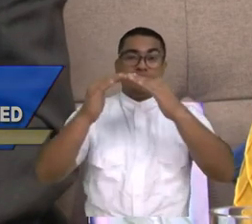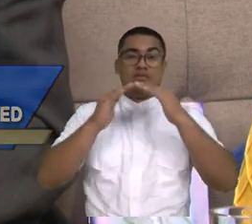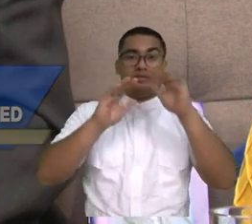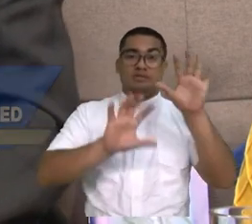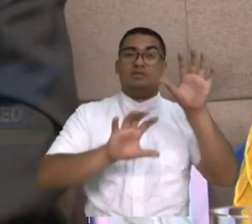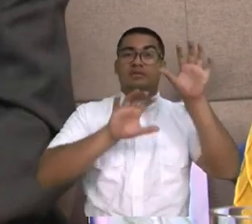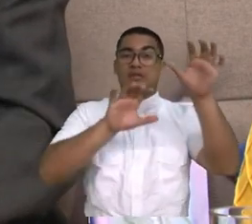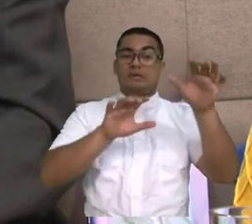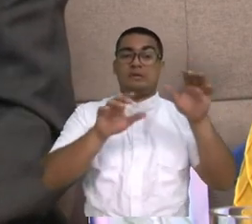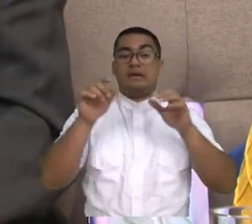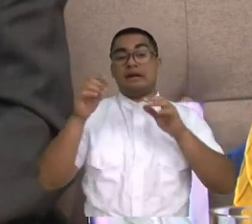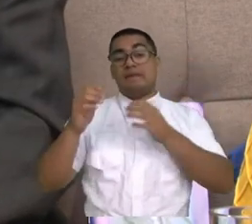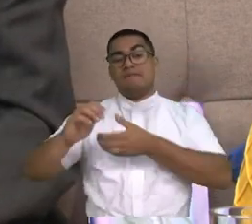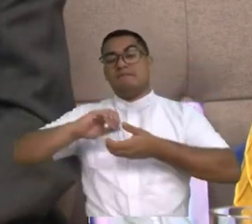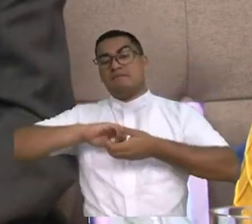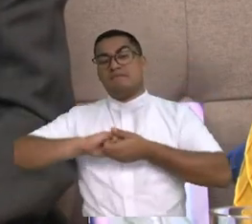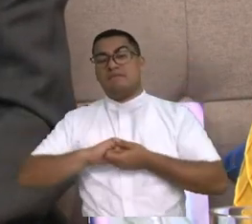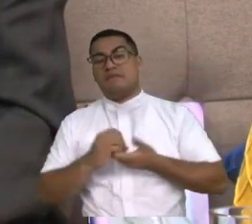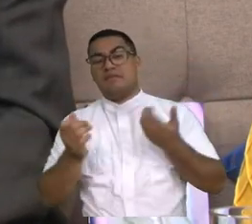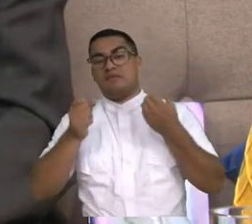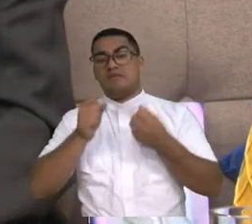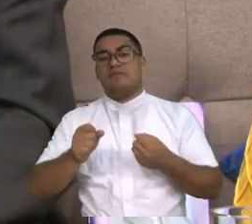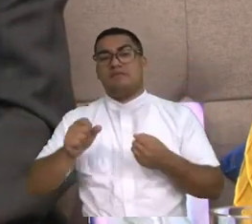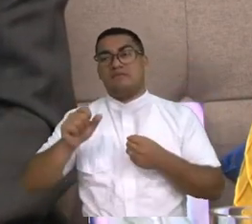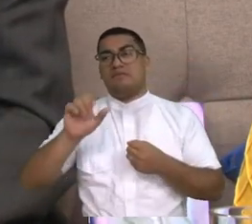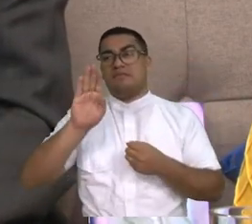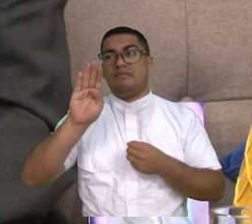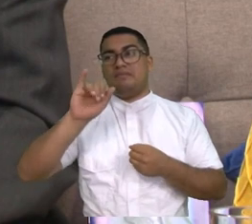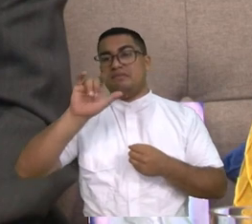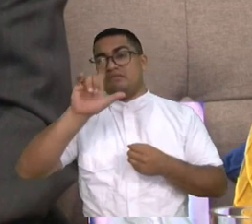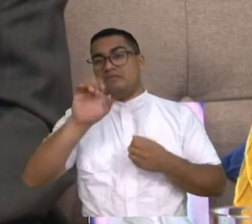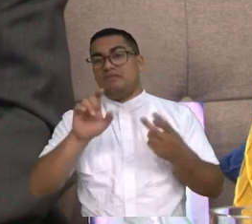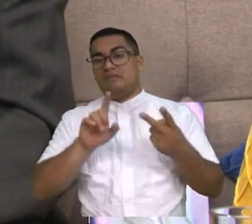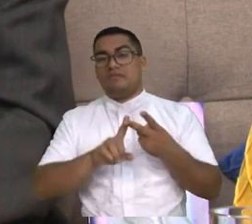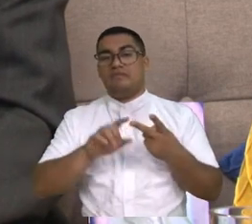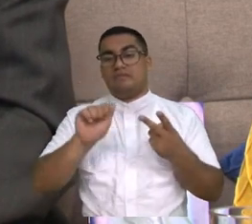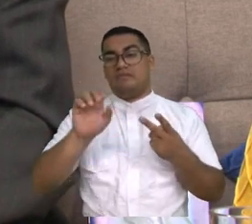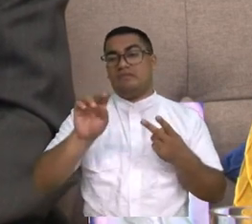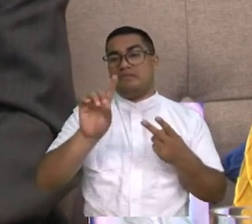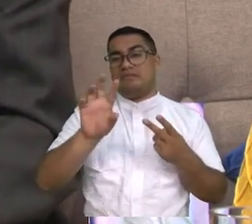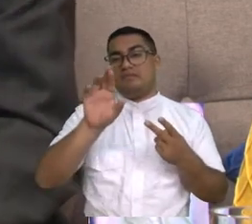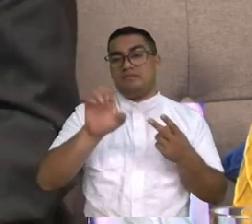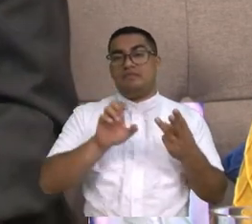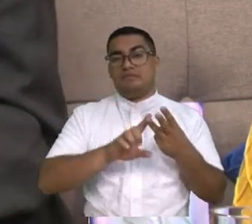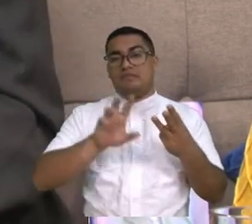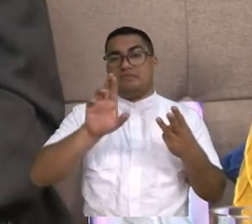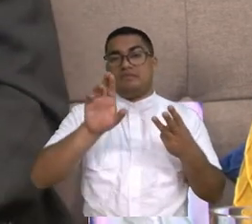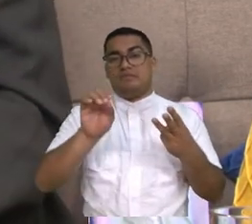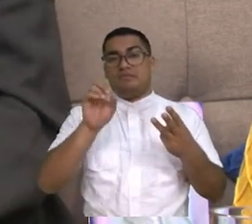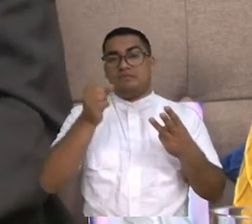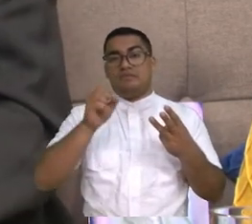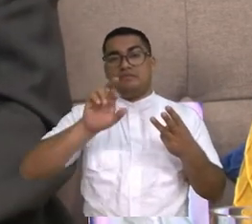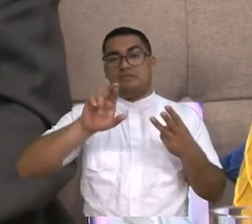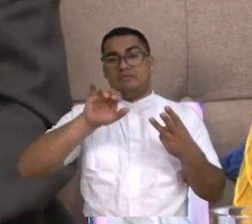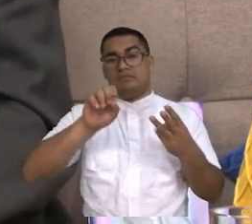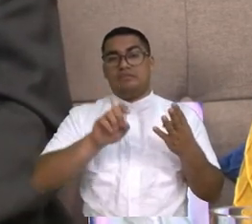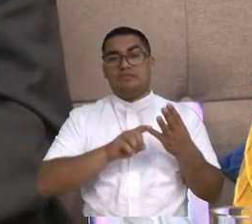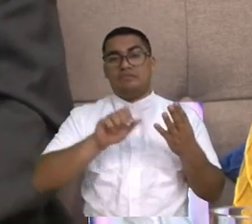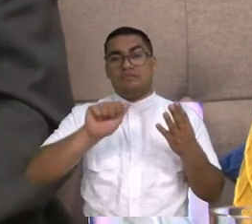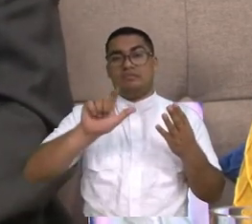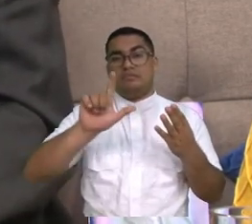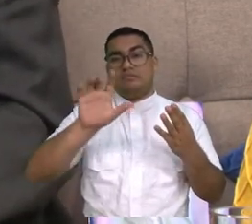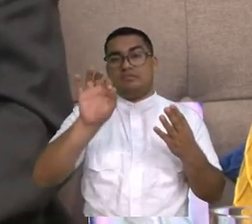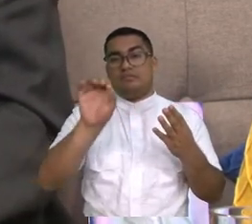más íntimos amigos, el doctor Luis Henry de Baile, su esposa Rosario, su cuñado Andrés, Alfonso Valle, uno de